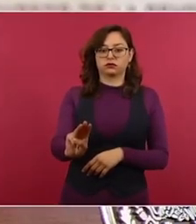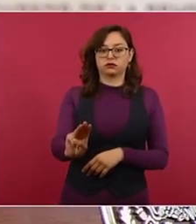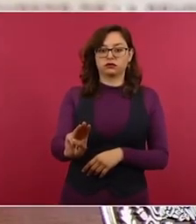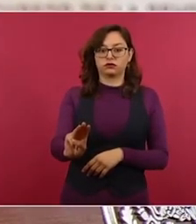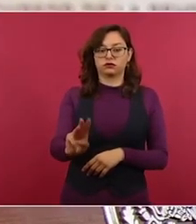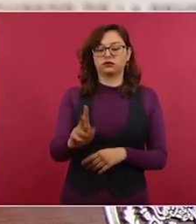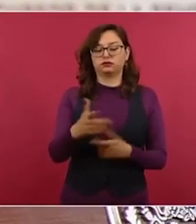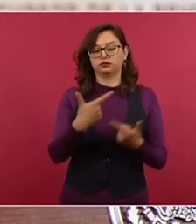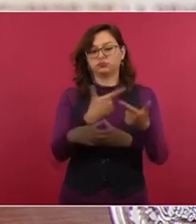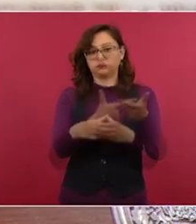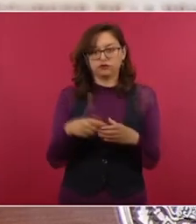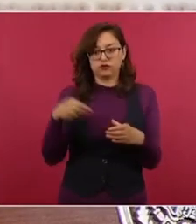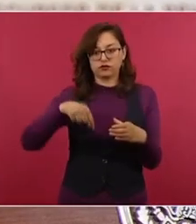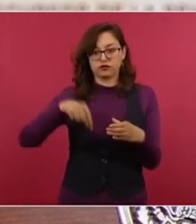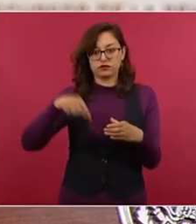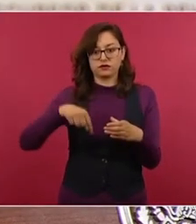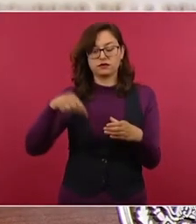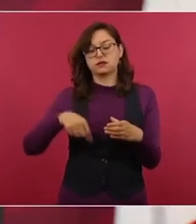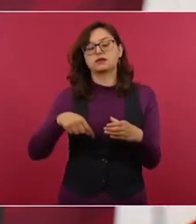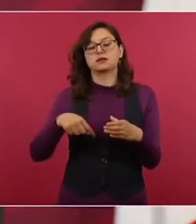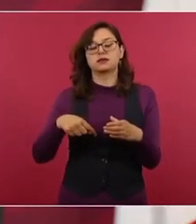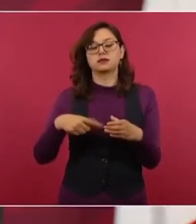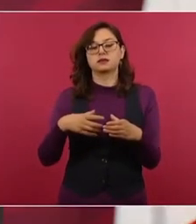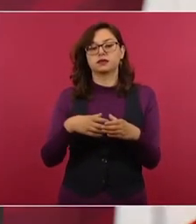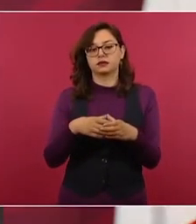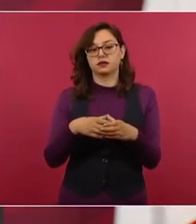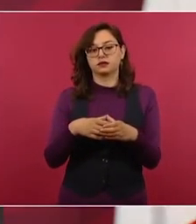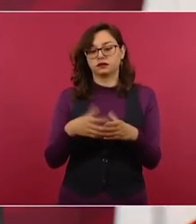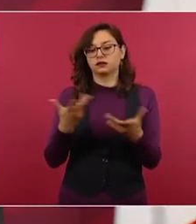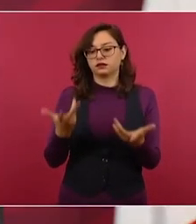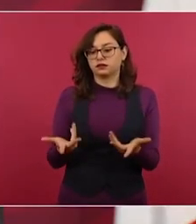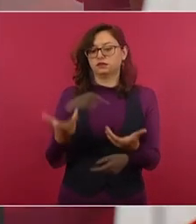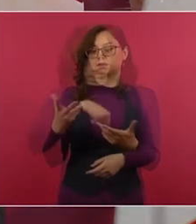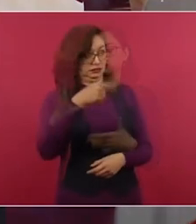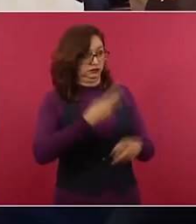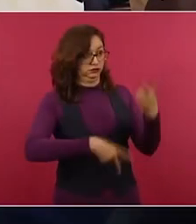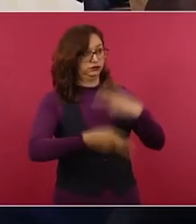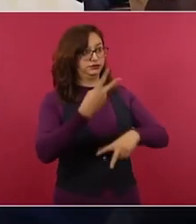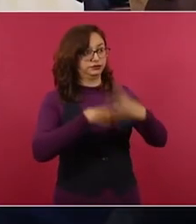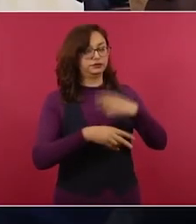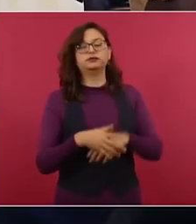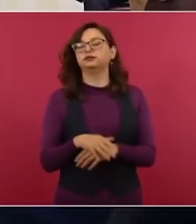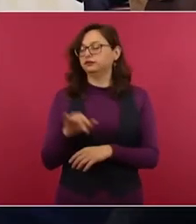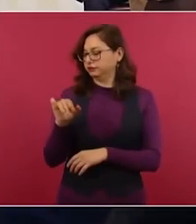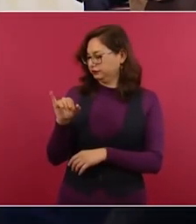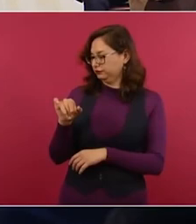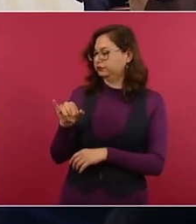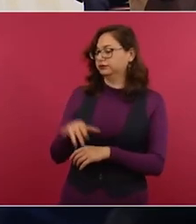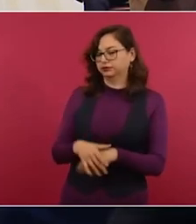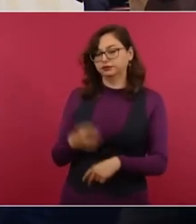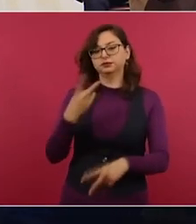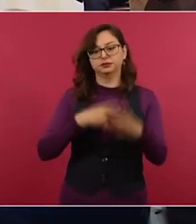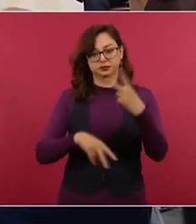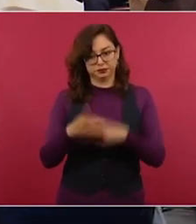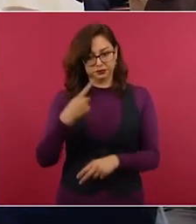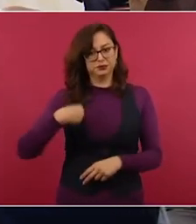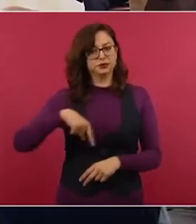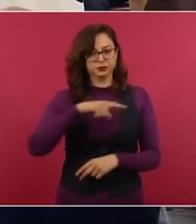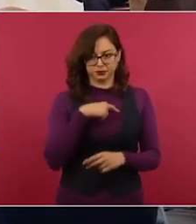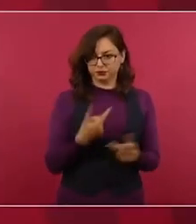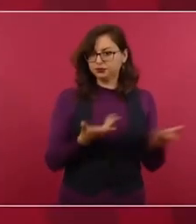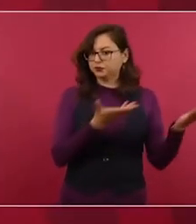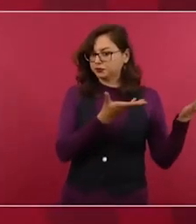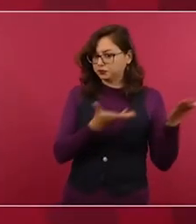viene una comisión de los organizadores de la cumbre y los vamos a recibir con mucho